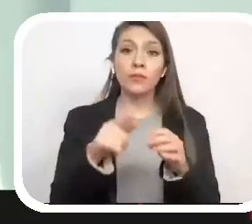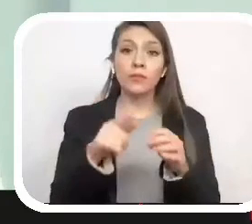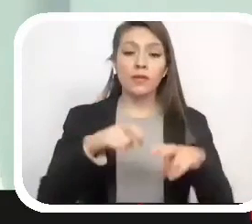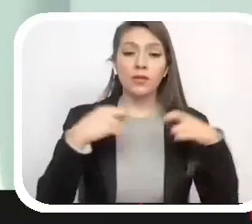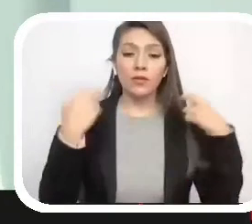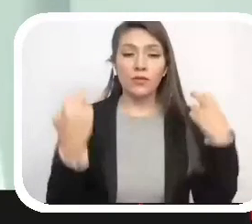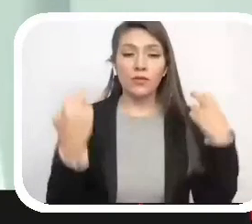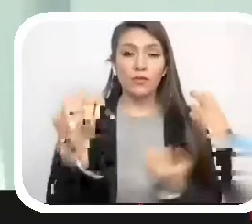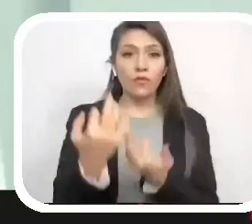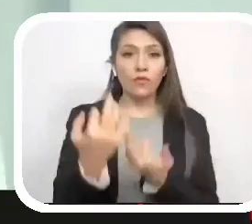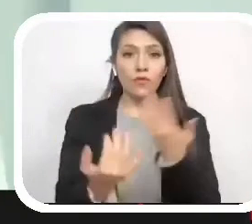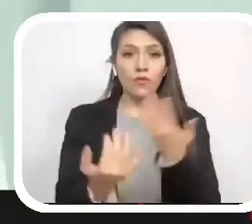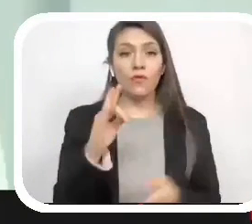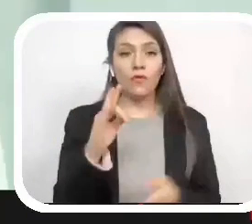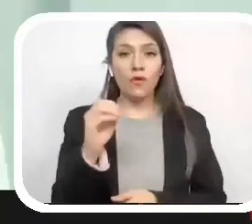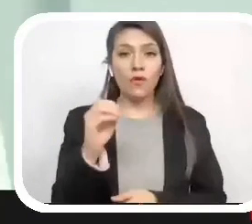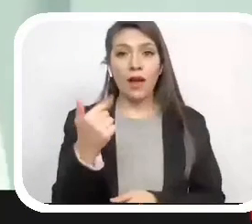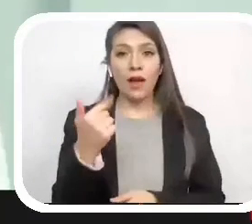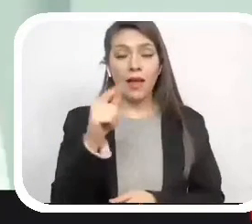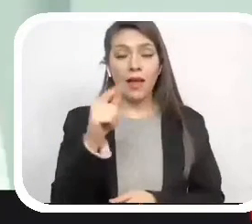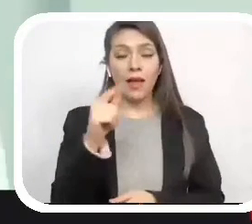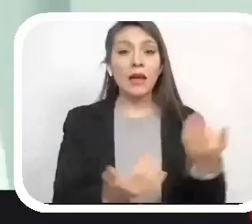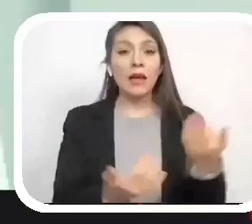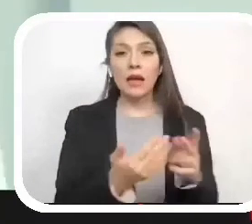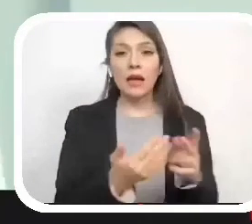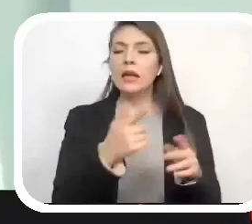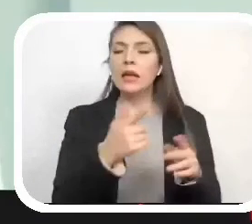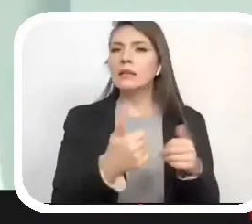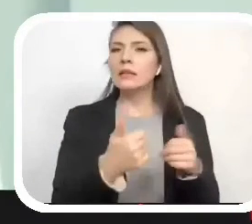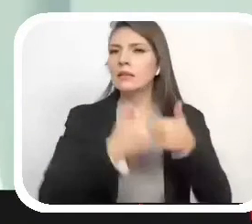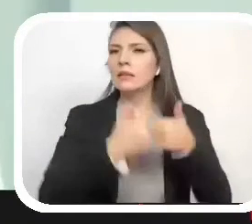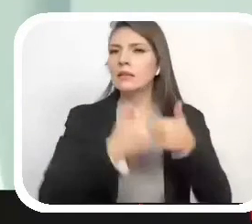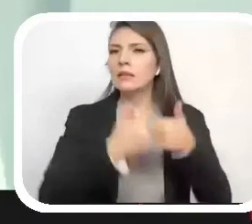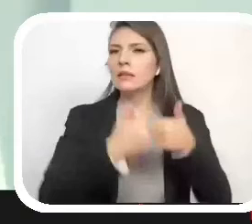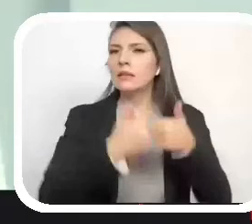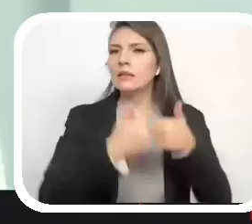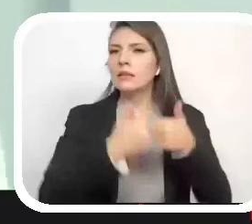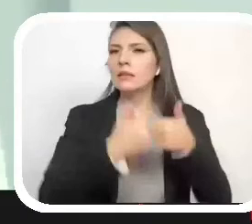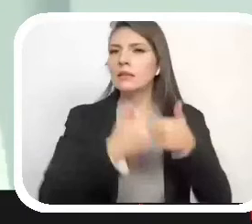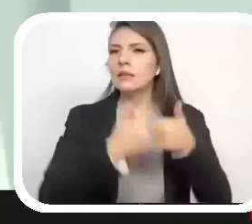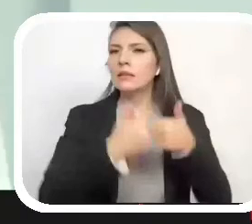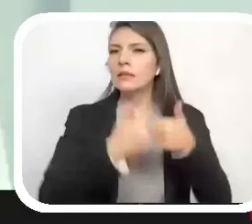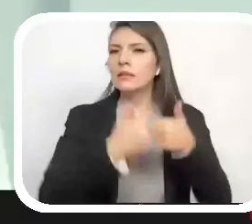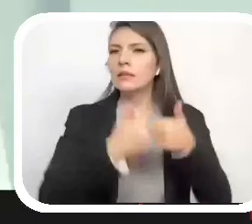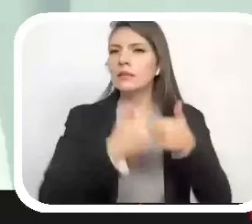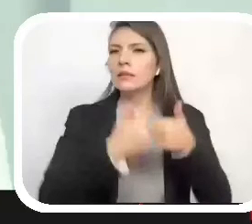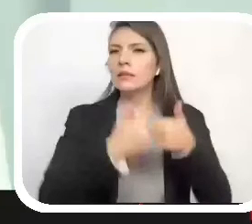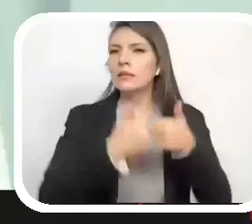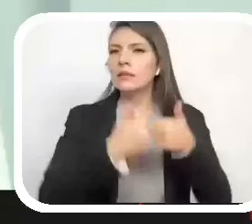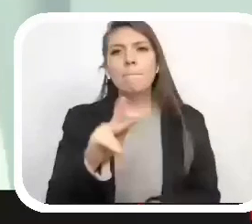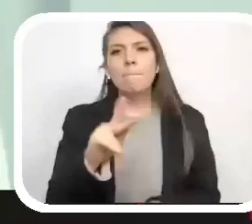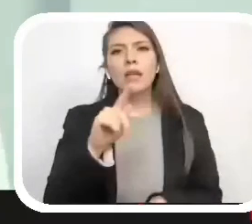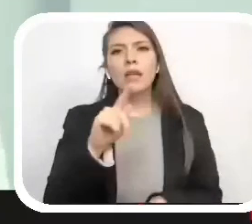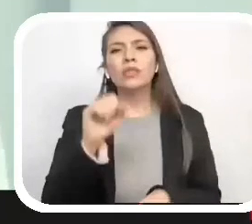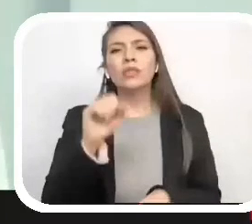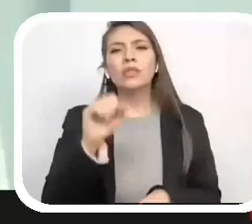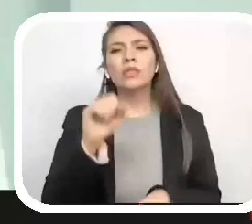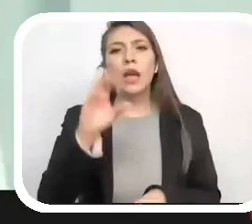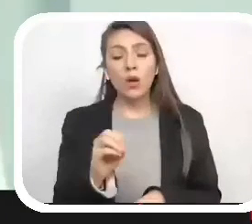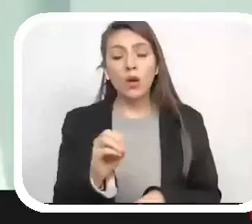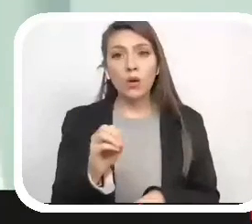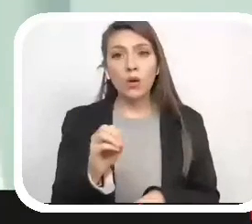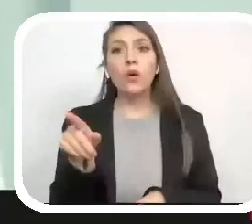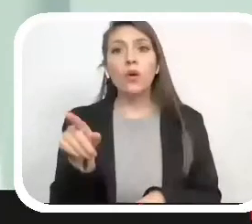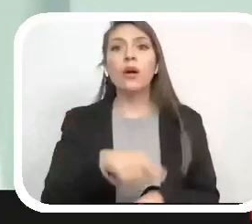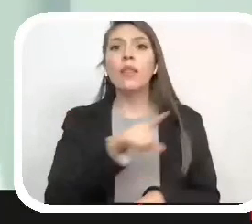un sitio alejado de árboles, pastos y hojas secas, y al término apaguen por completo las brasas,